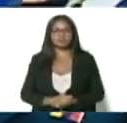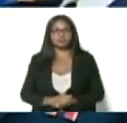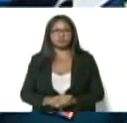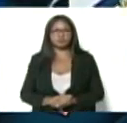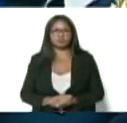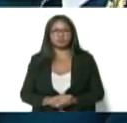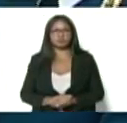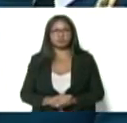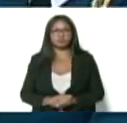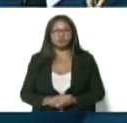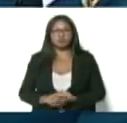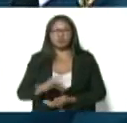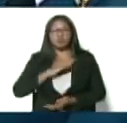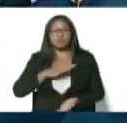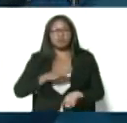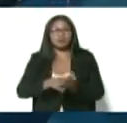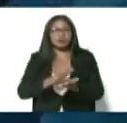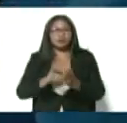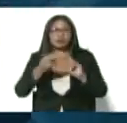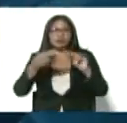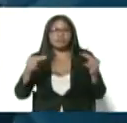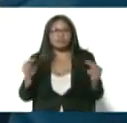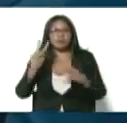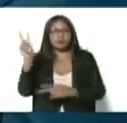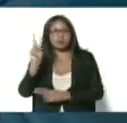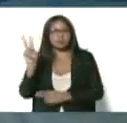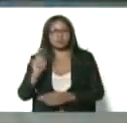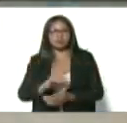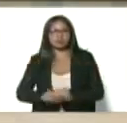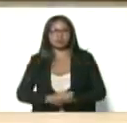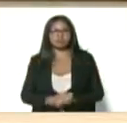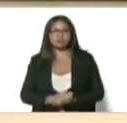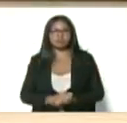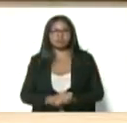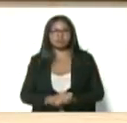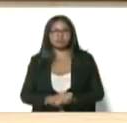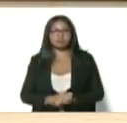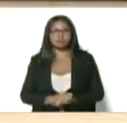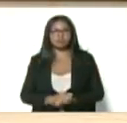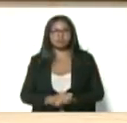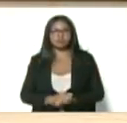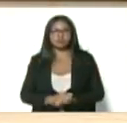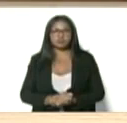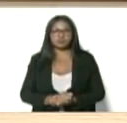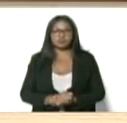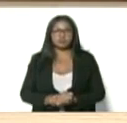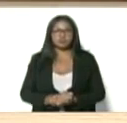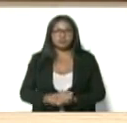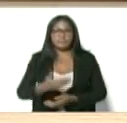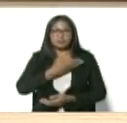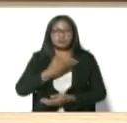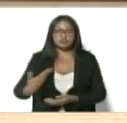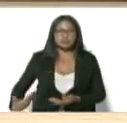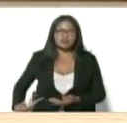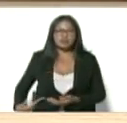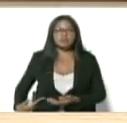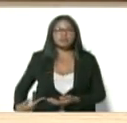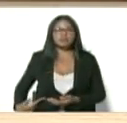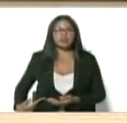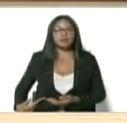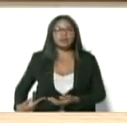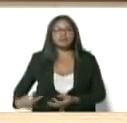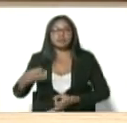la tranquilidad y la paz de venezuela otro dato importante señor presidente del tribunal supremo de justicia vicepresidentes de